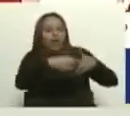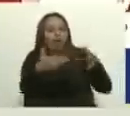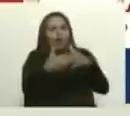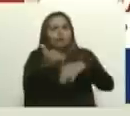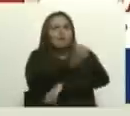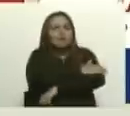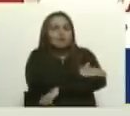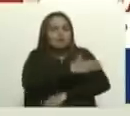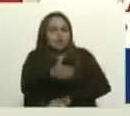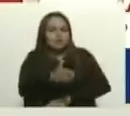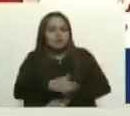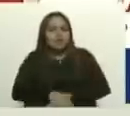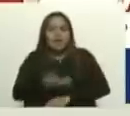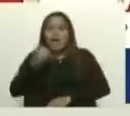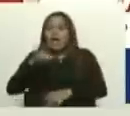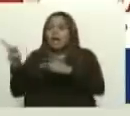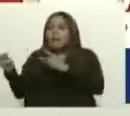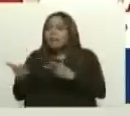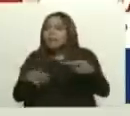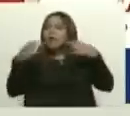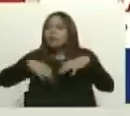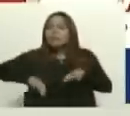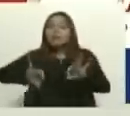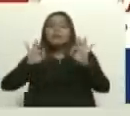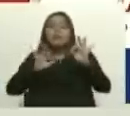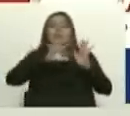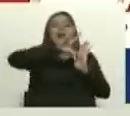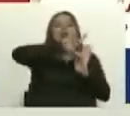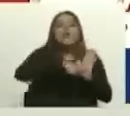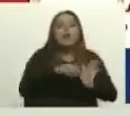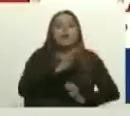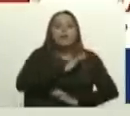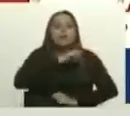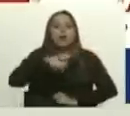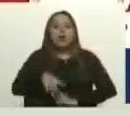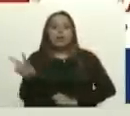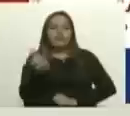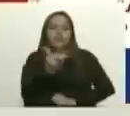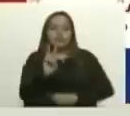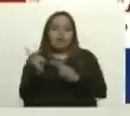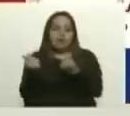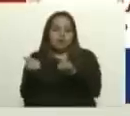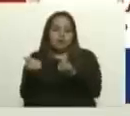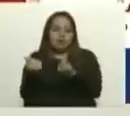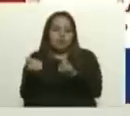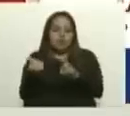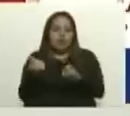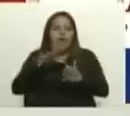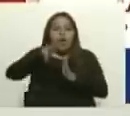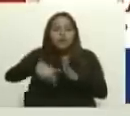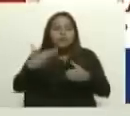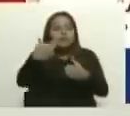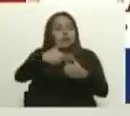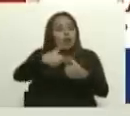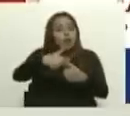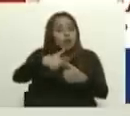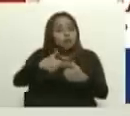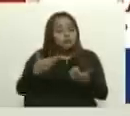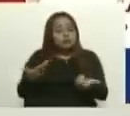Era el enviado especial para robarse las cosas aquí en Venezuela, robarse el petróleo.